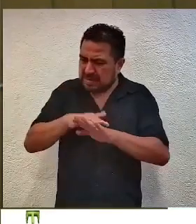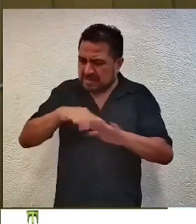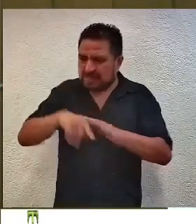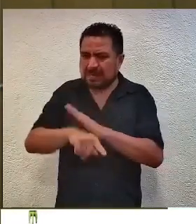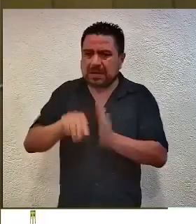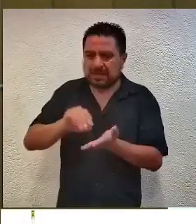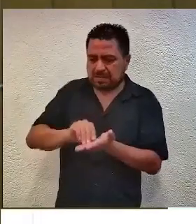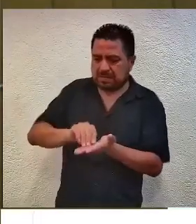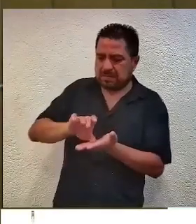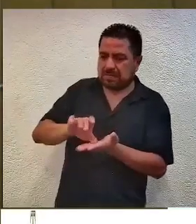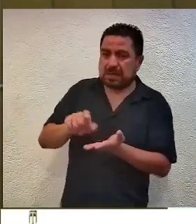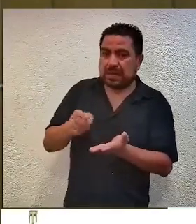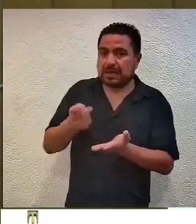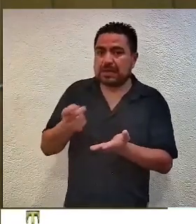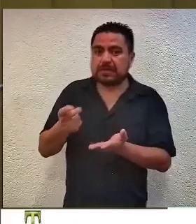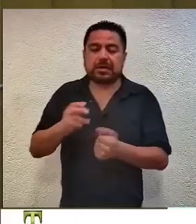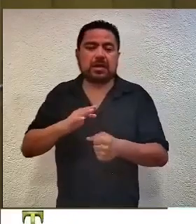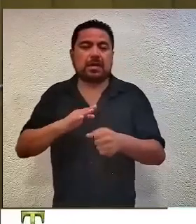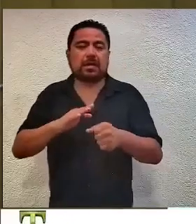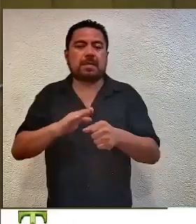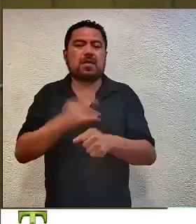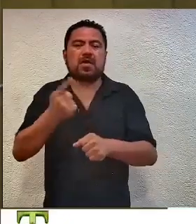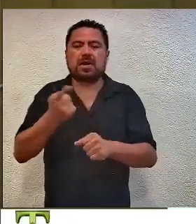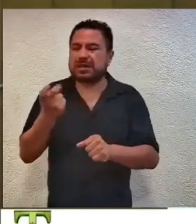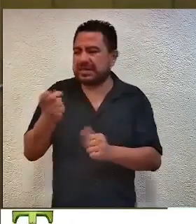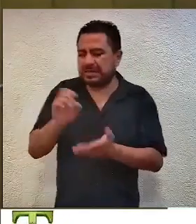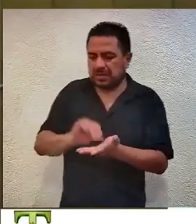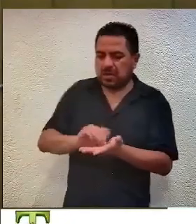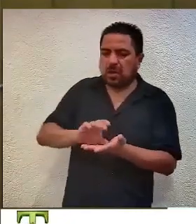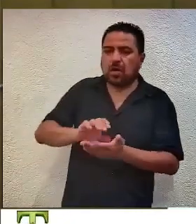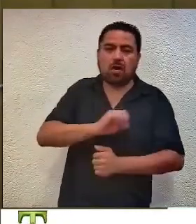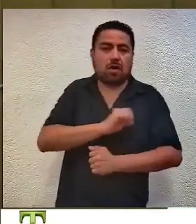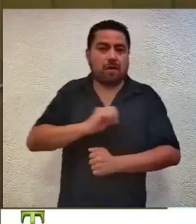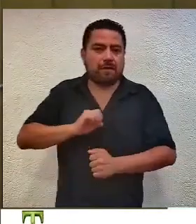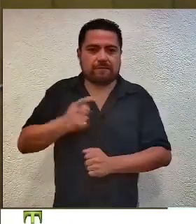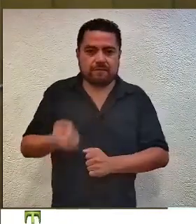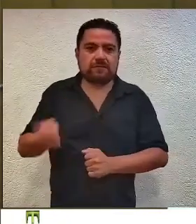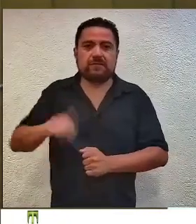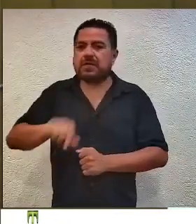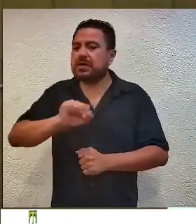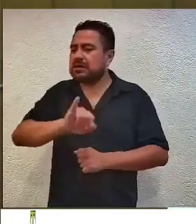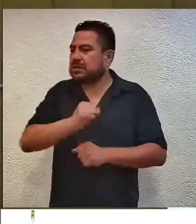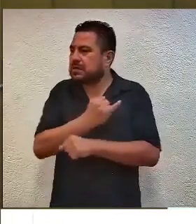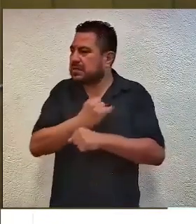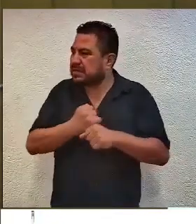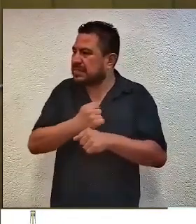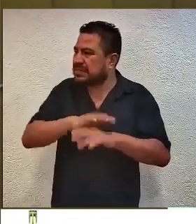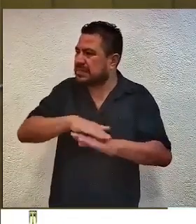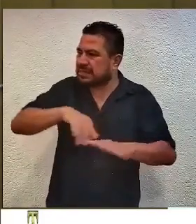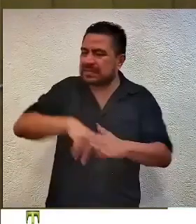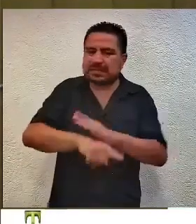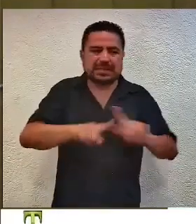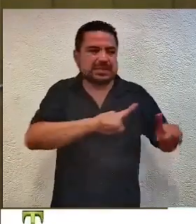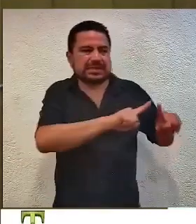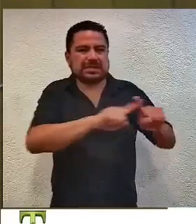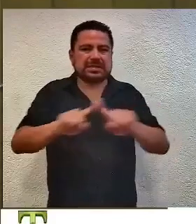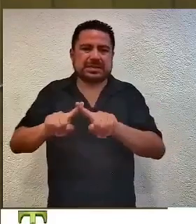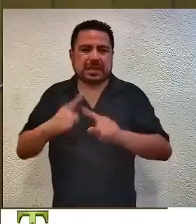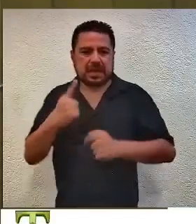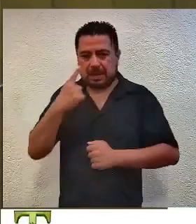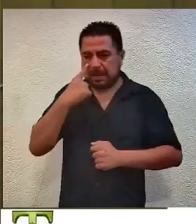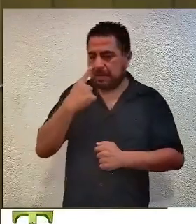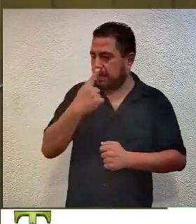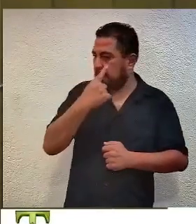expediente, porque es un expediente que te obliga a analizarlo desde diferentes